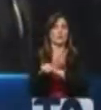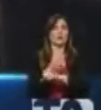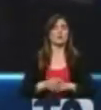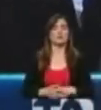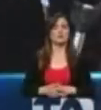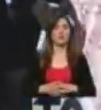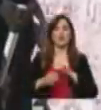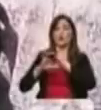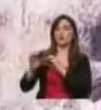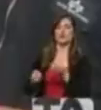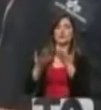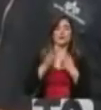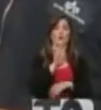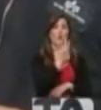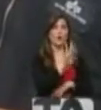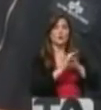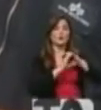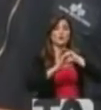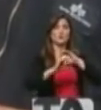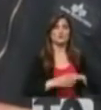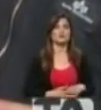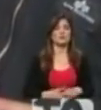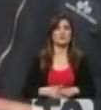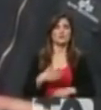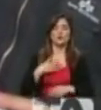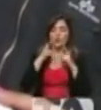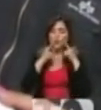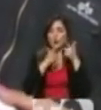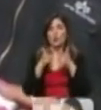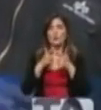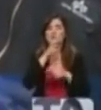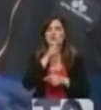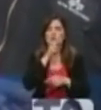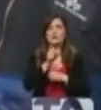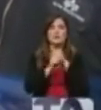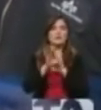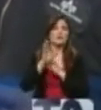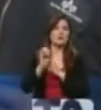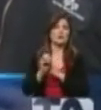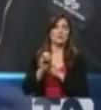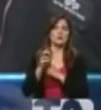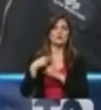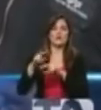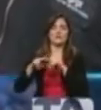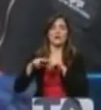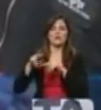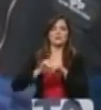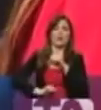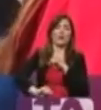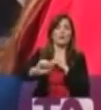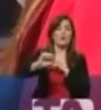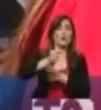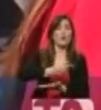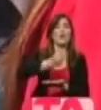buses coge? 4 buses por una adulta mayor que ya tiene 90 años y me toca coger taxi de aquí a Guamaní otra